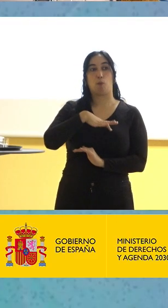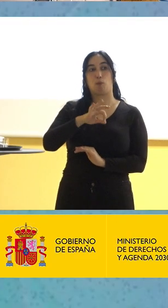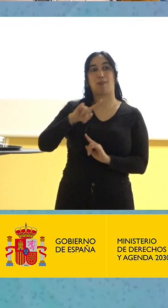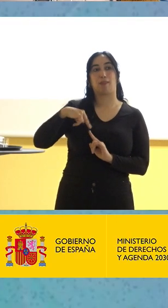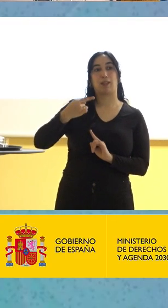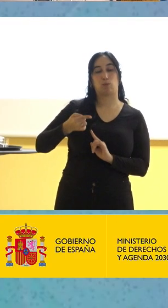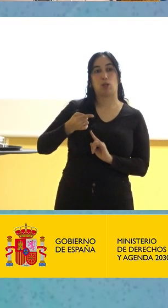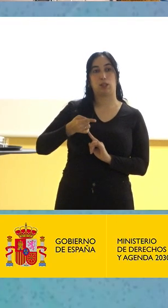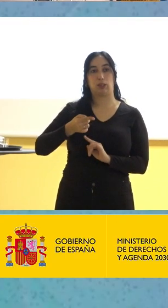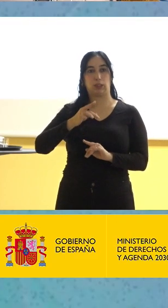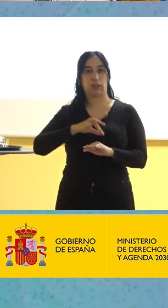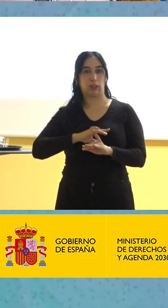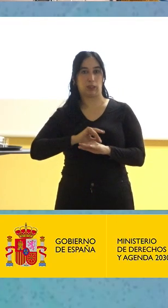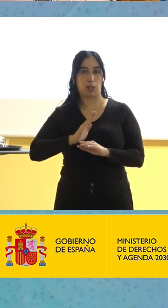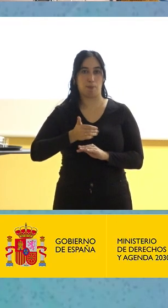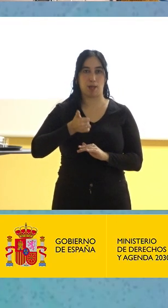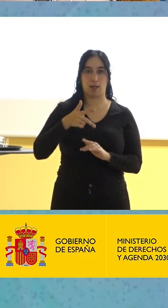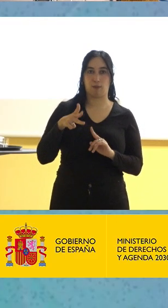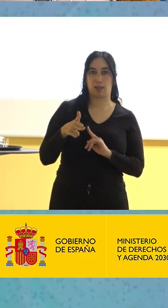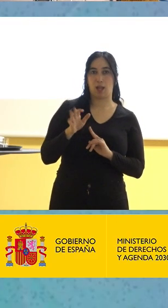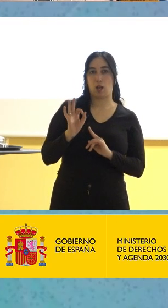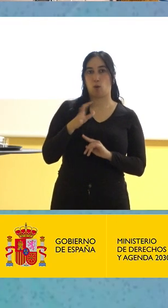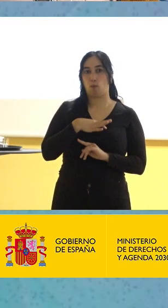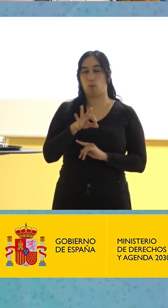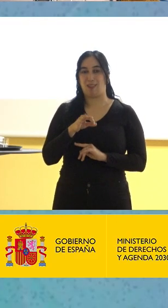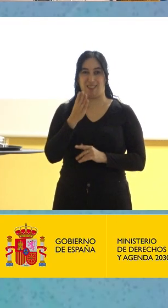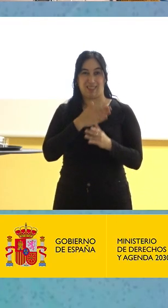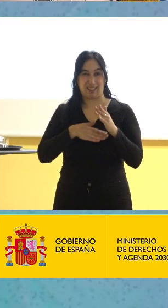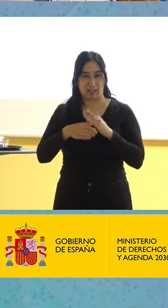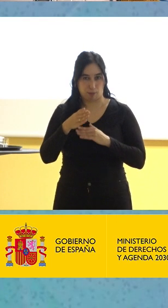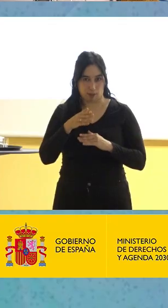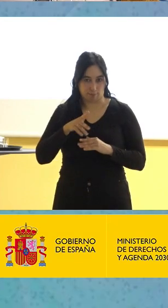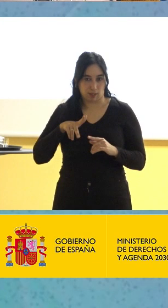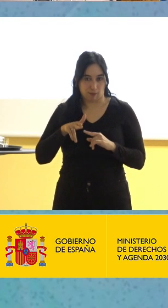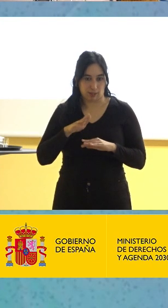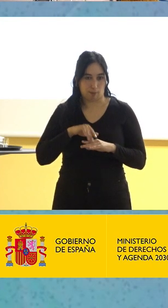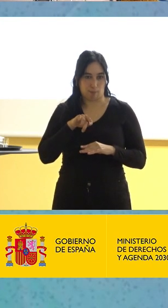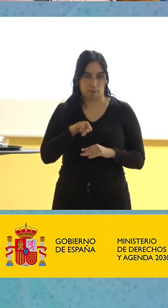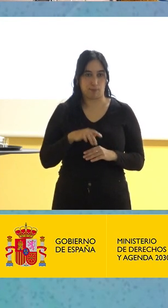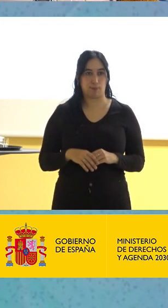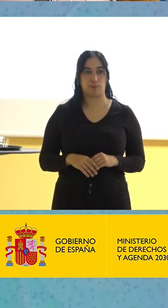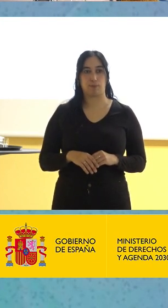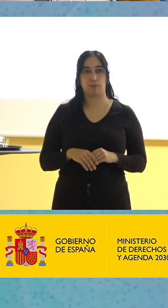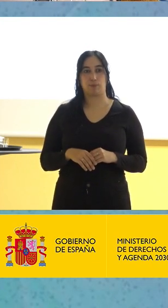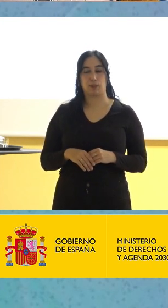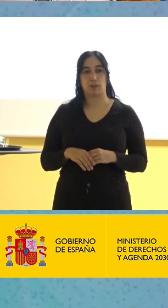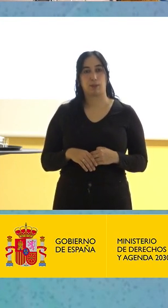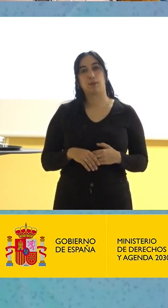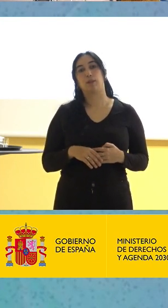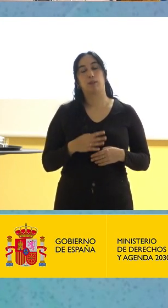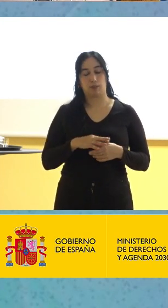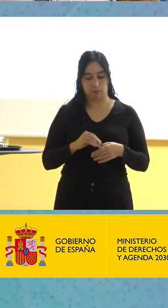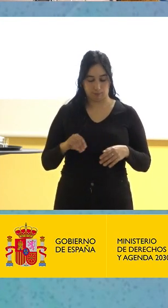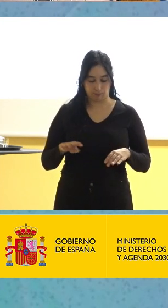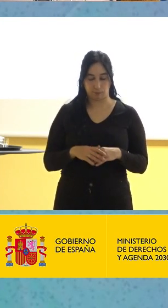la morbimorbilidad o evitar una potencial discapacidad en el recién nacido, ¿no? Entonces, bueno, pues